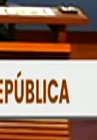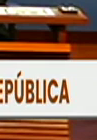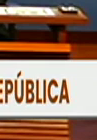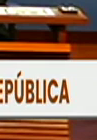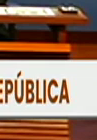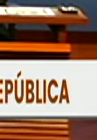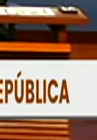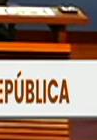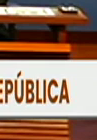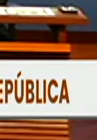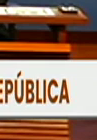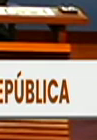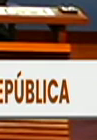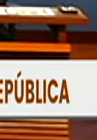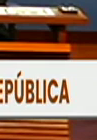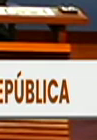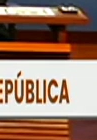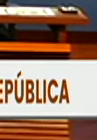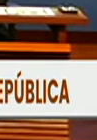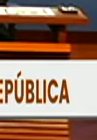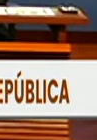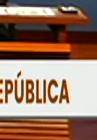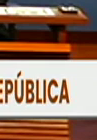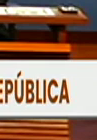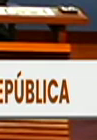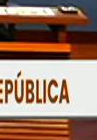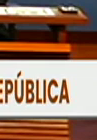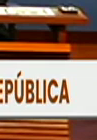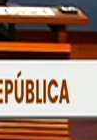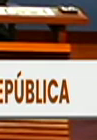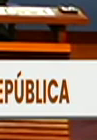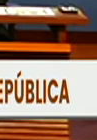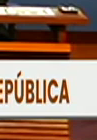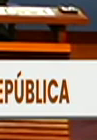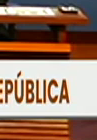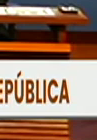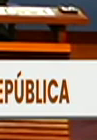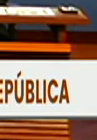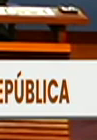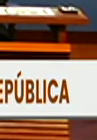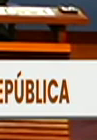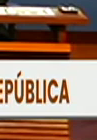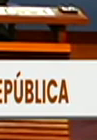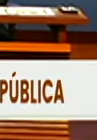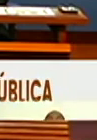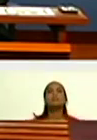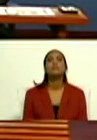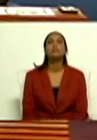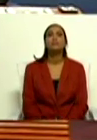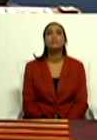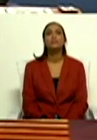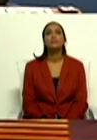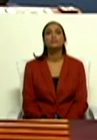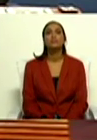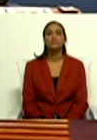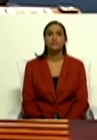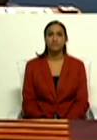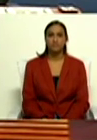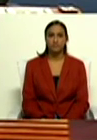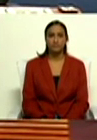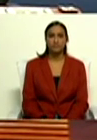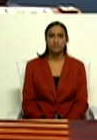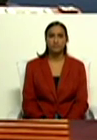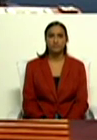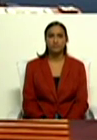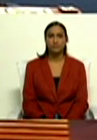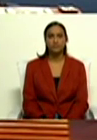comunes, etcétera, hasta este caso que voy a presentar el día de hoy y que